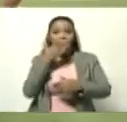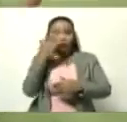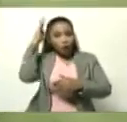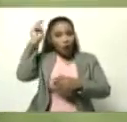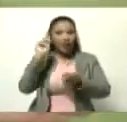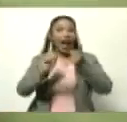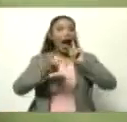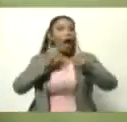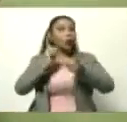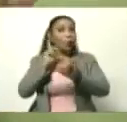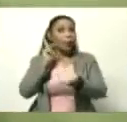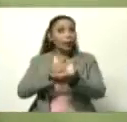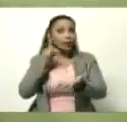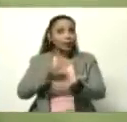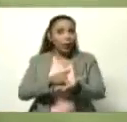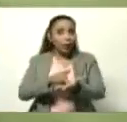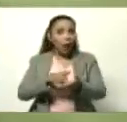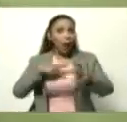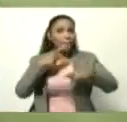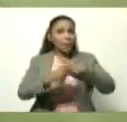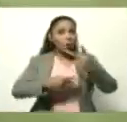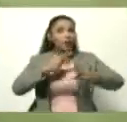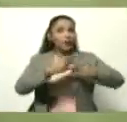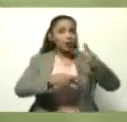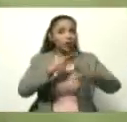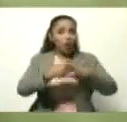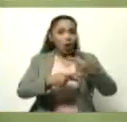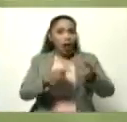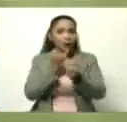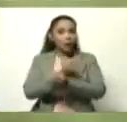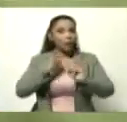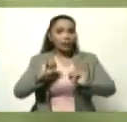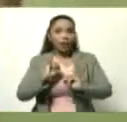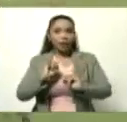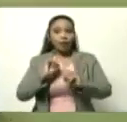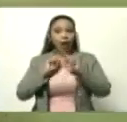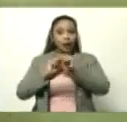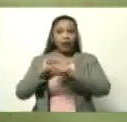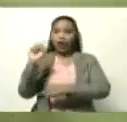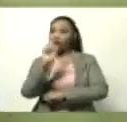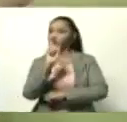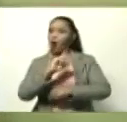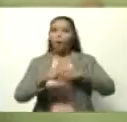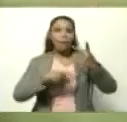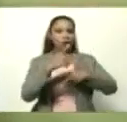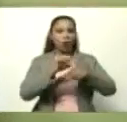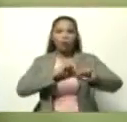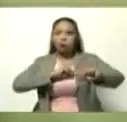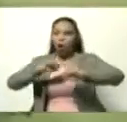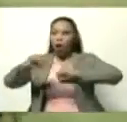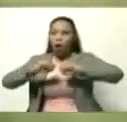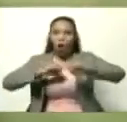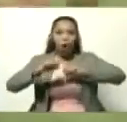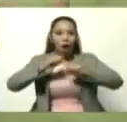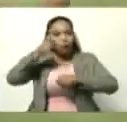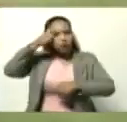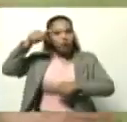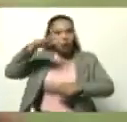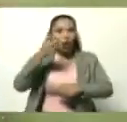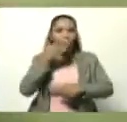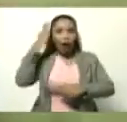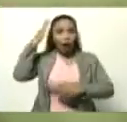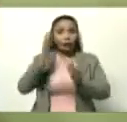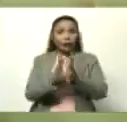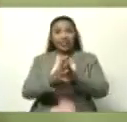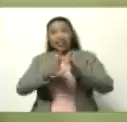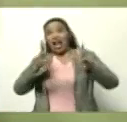que participaron en el proceso de independencia obviamente no fue un proceso que movilizó a la población indígena en gran escala